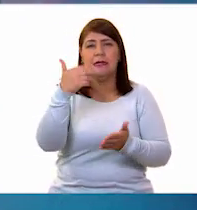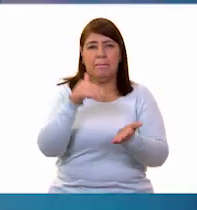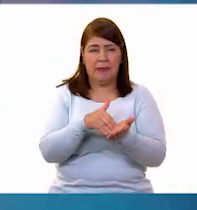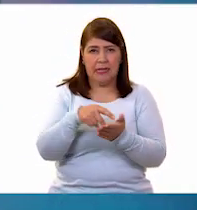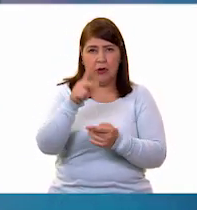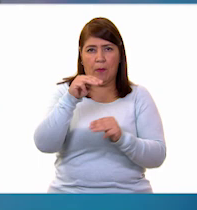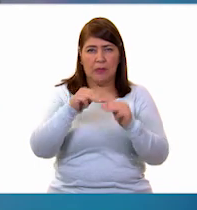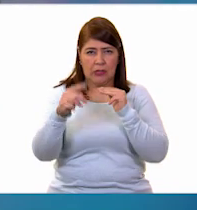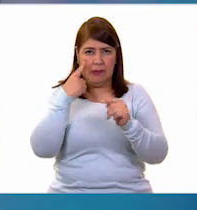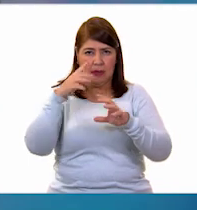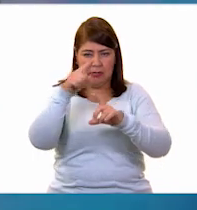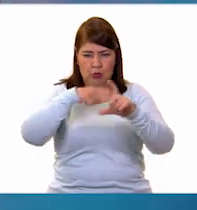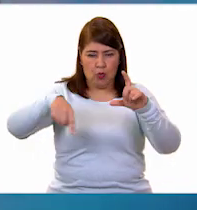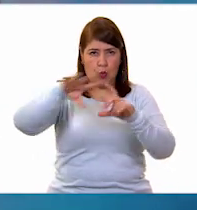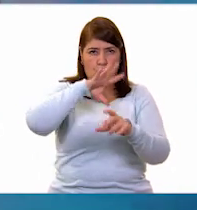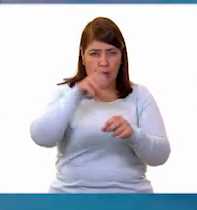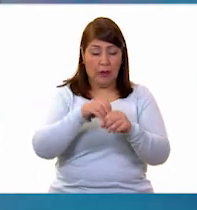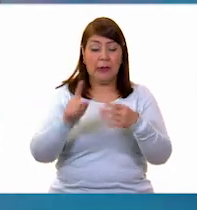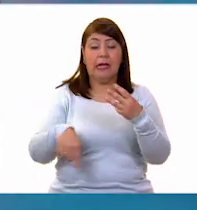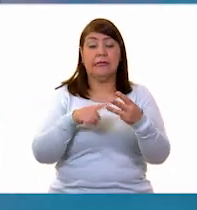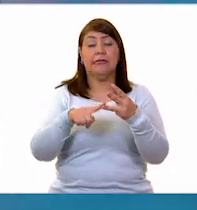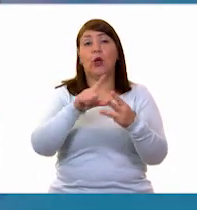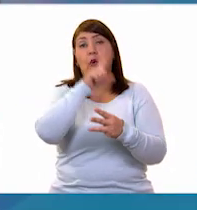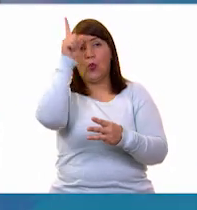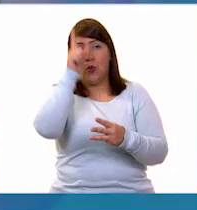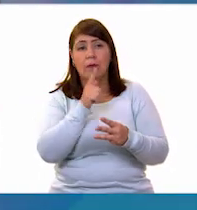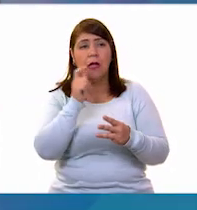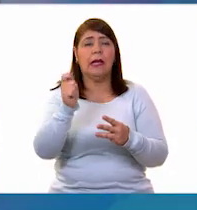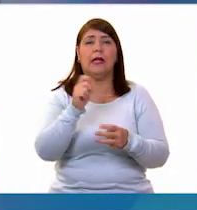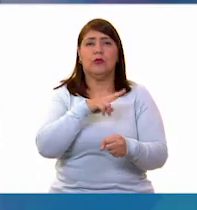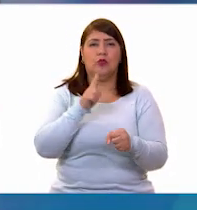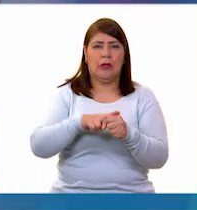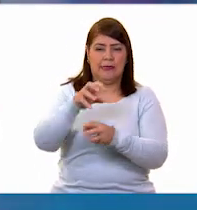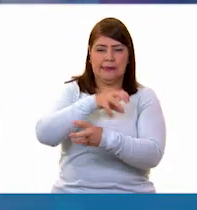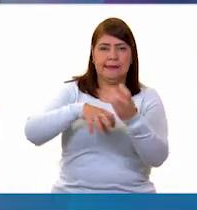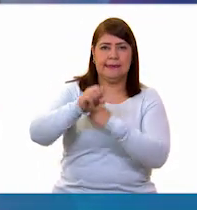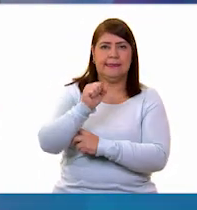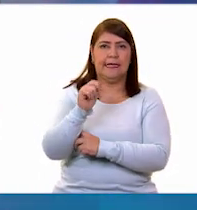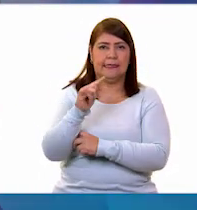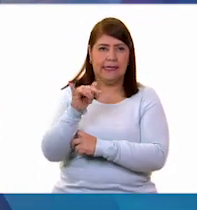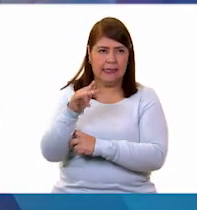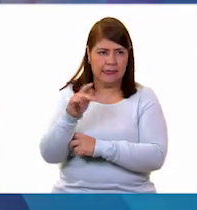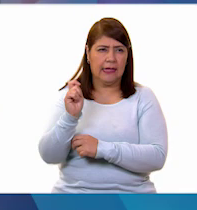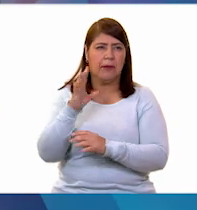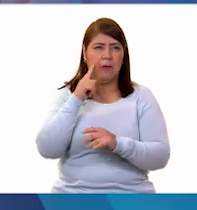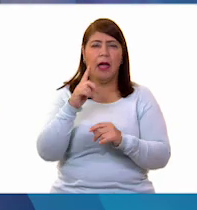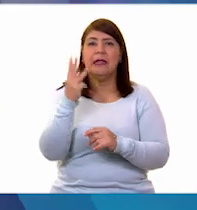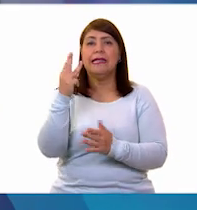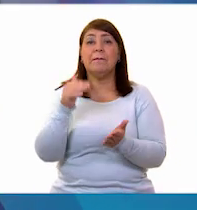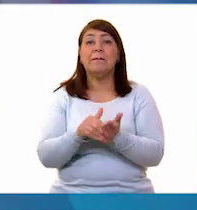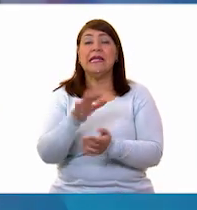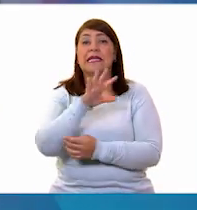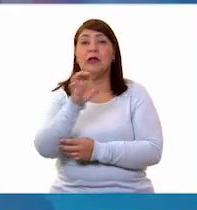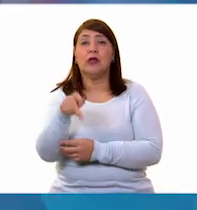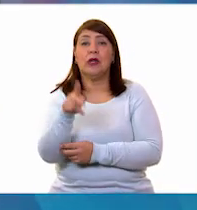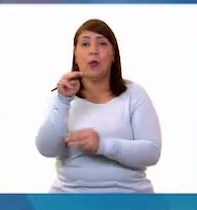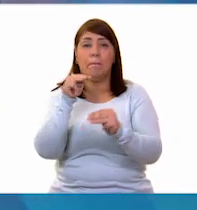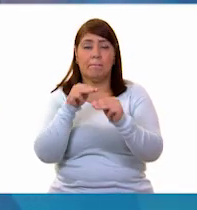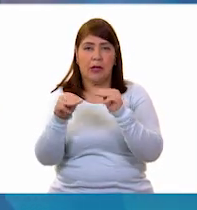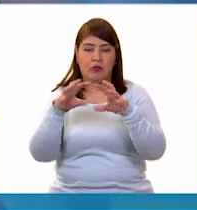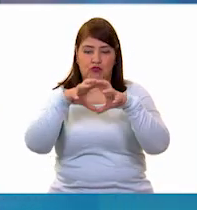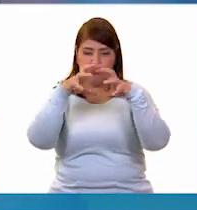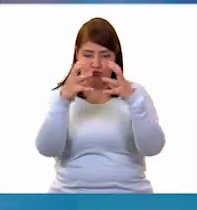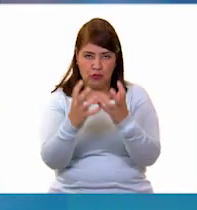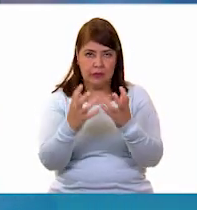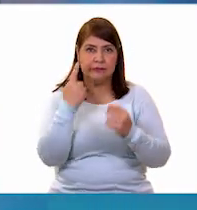diámetro. Por último, la Luna, el satélite natural de la Tierra, y su tamaño es de 3.500 kilómetros de